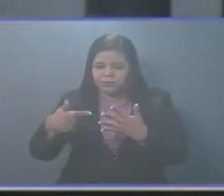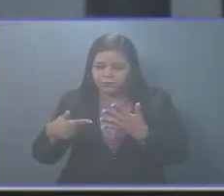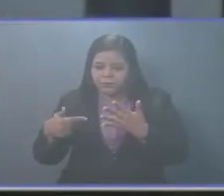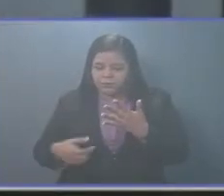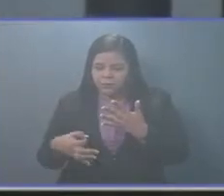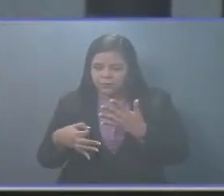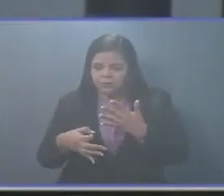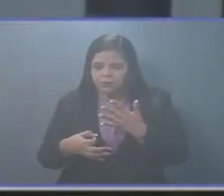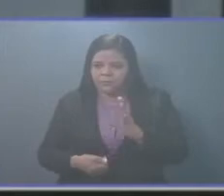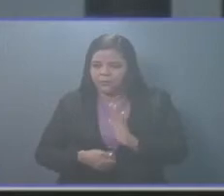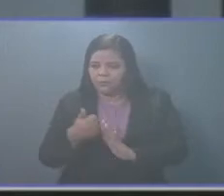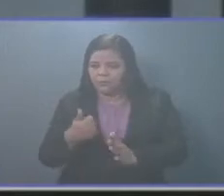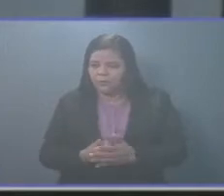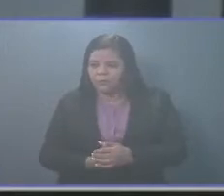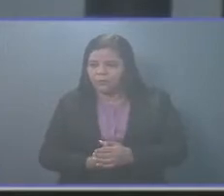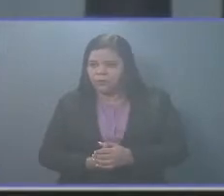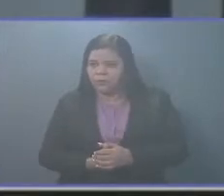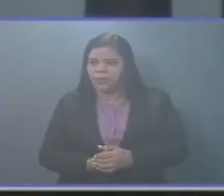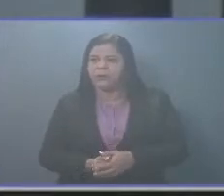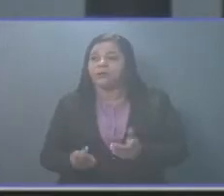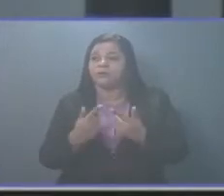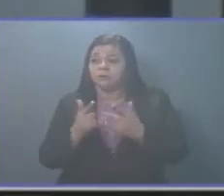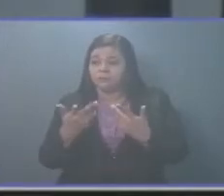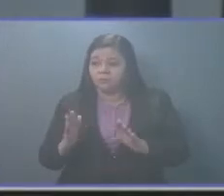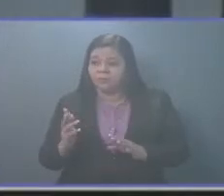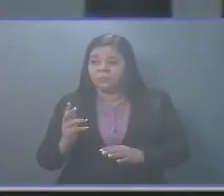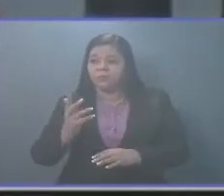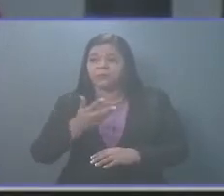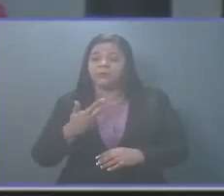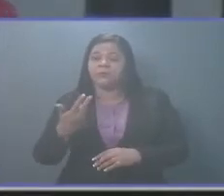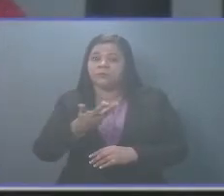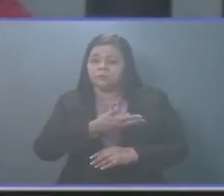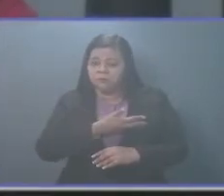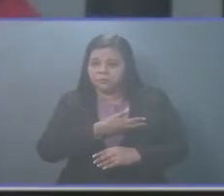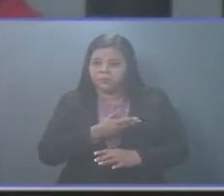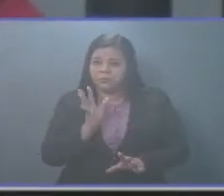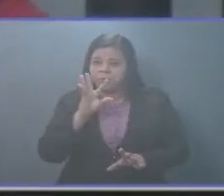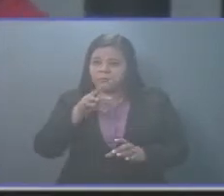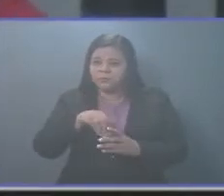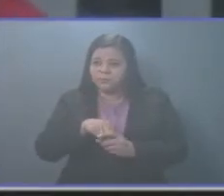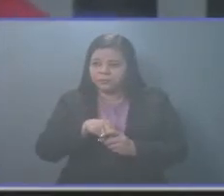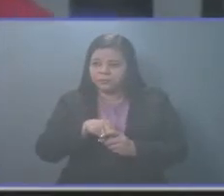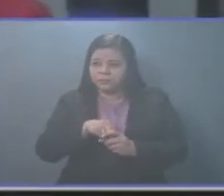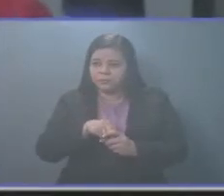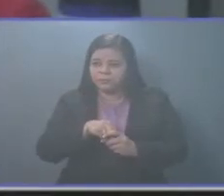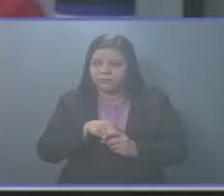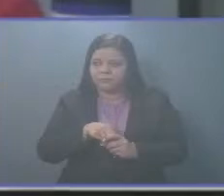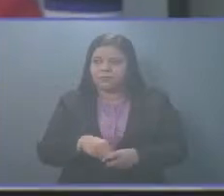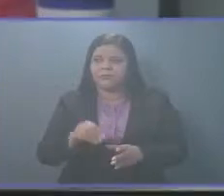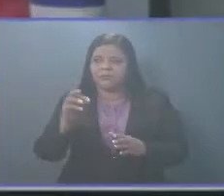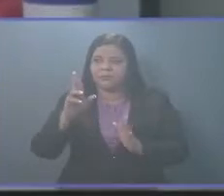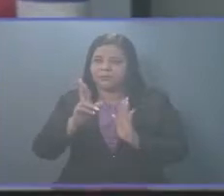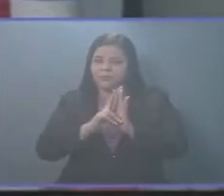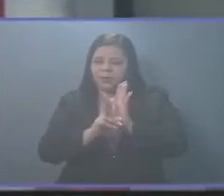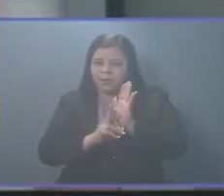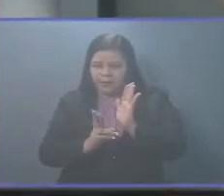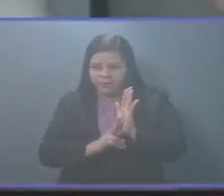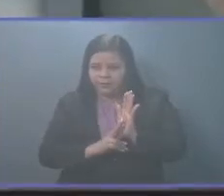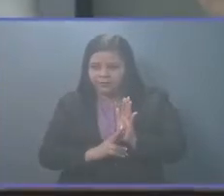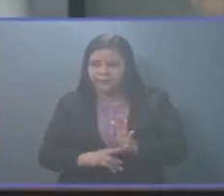el paso para que asuma la presidencia, presida la comisión el doctor Portillo Cuadra, que ya se hizo